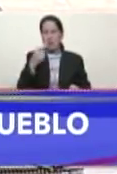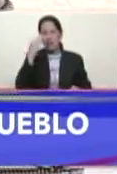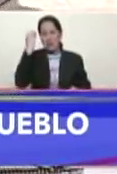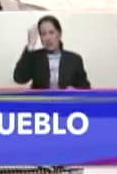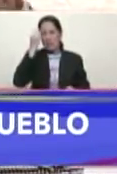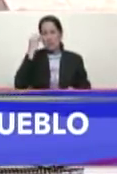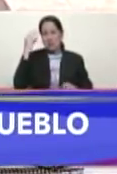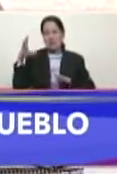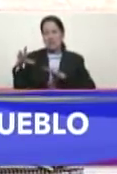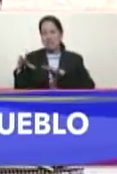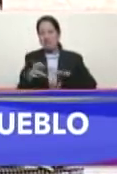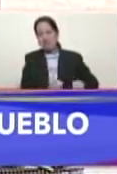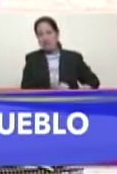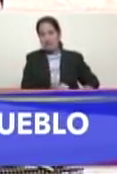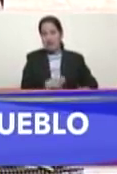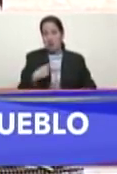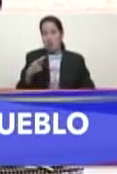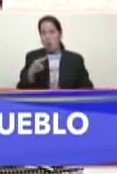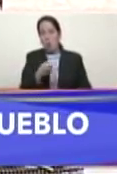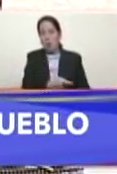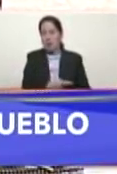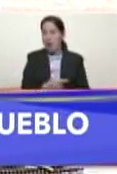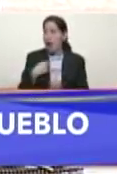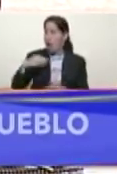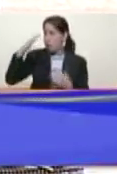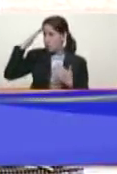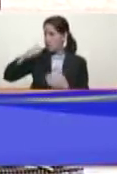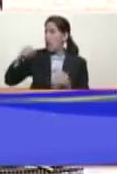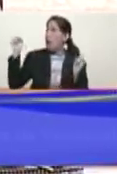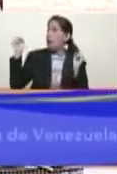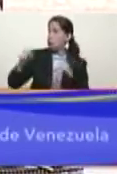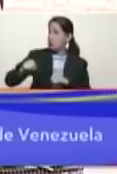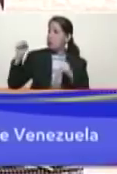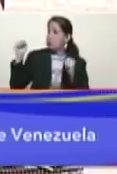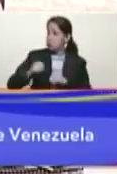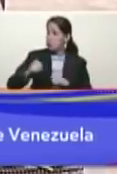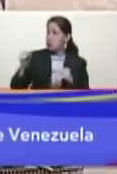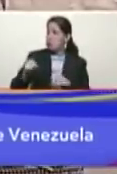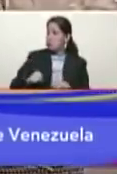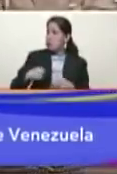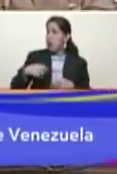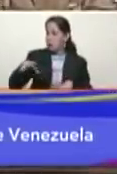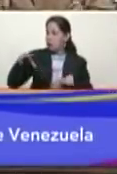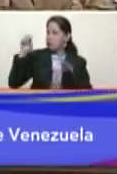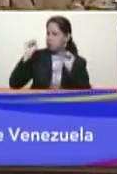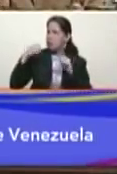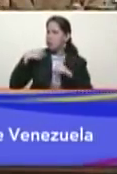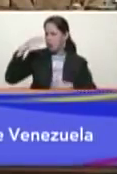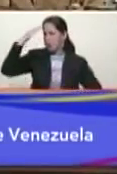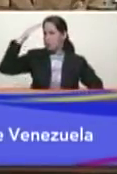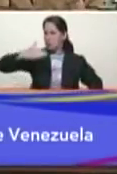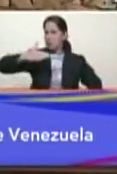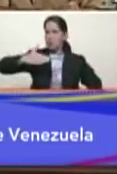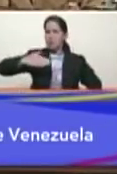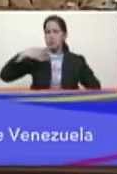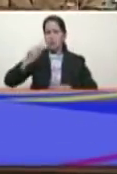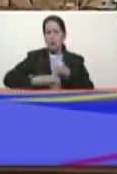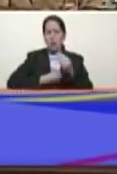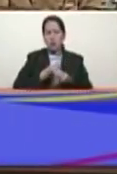Ellos creen que dando una orden ya a los militares venezolanos, entendido, Mr. Mike